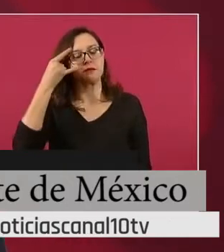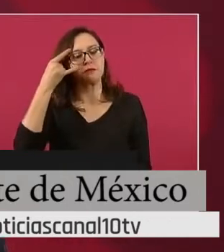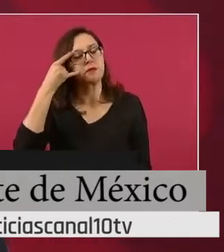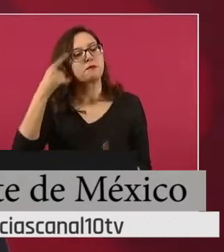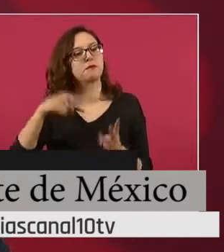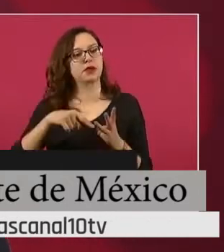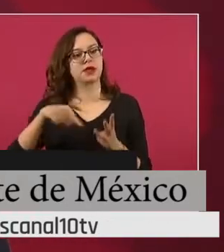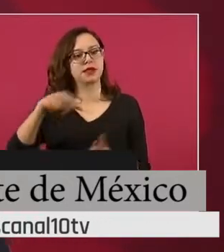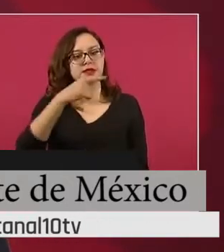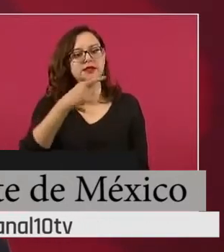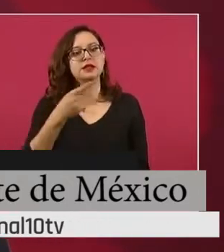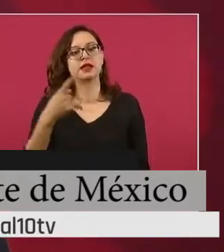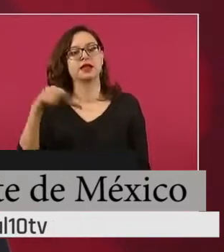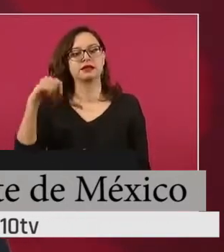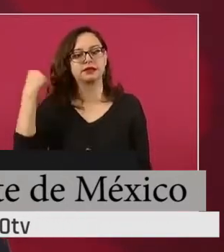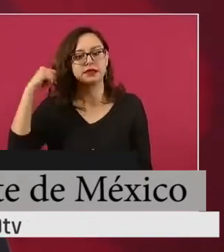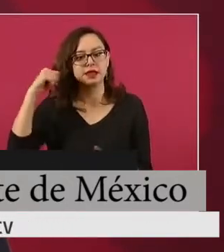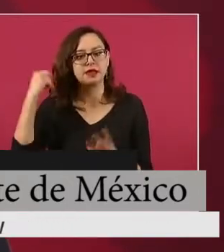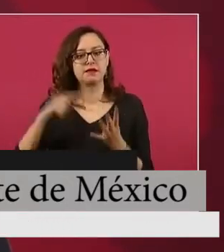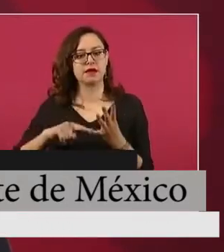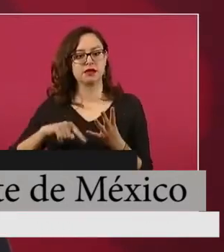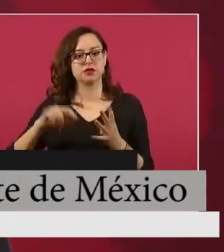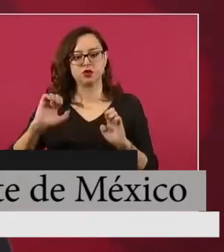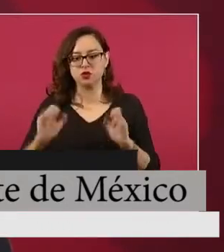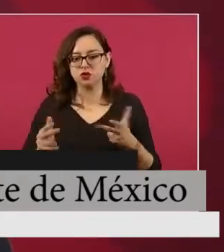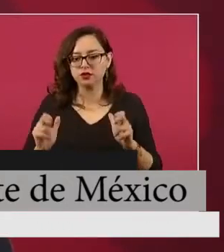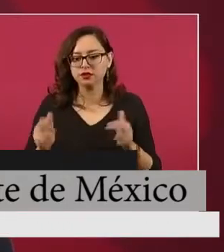tabasco chiapas y conoces